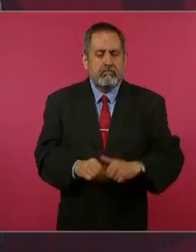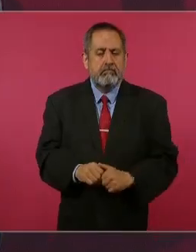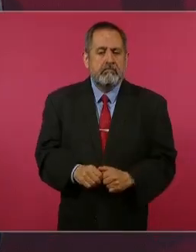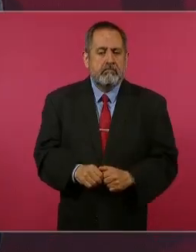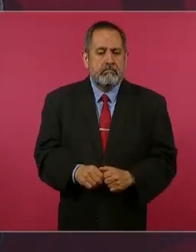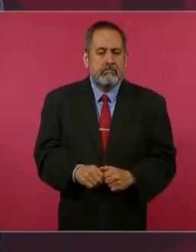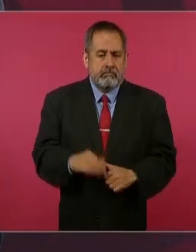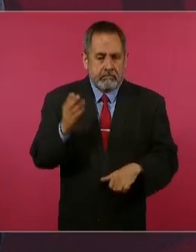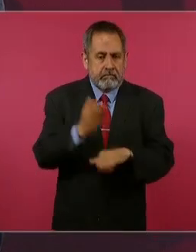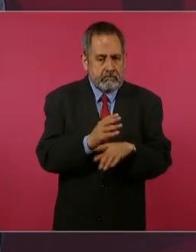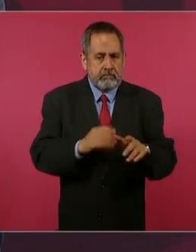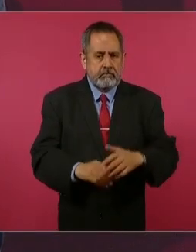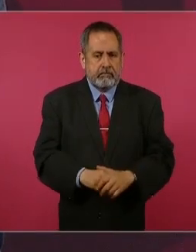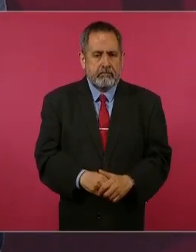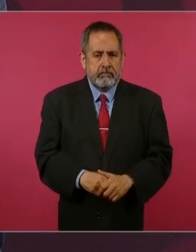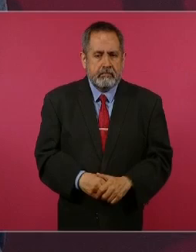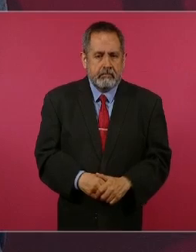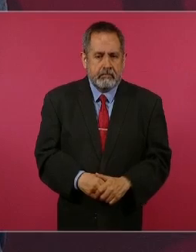castigar